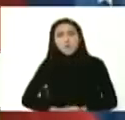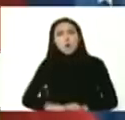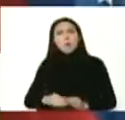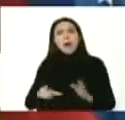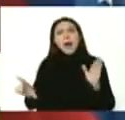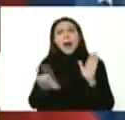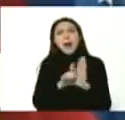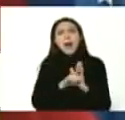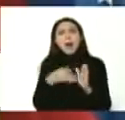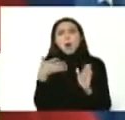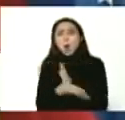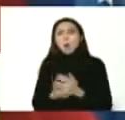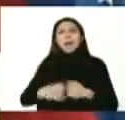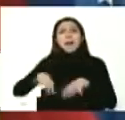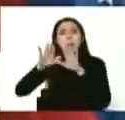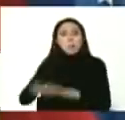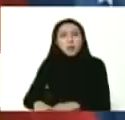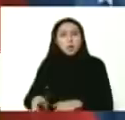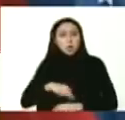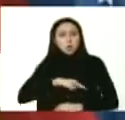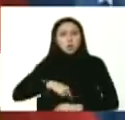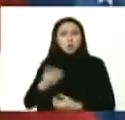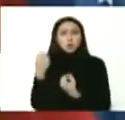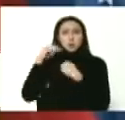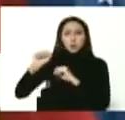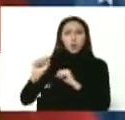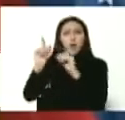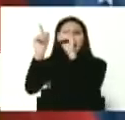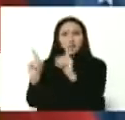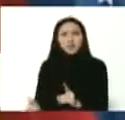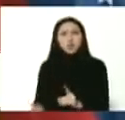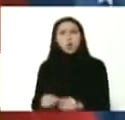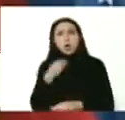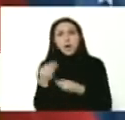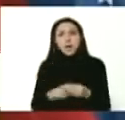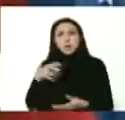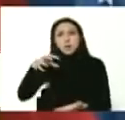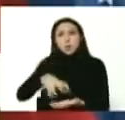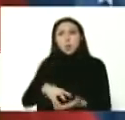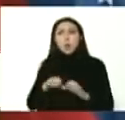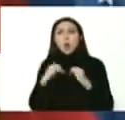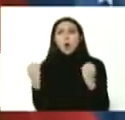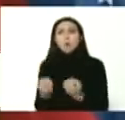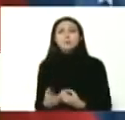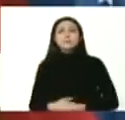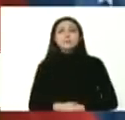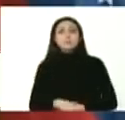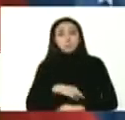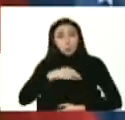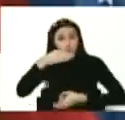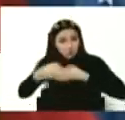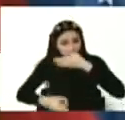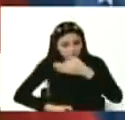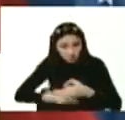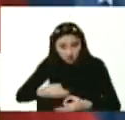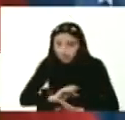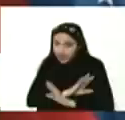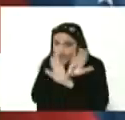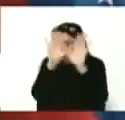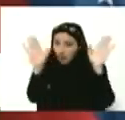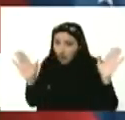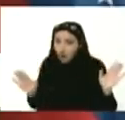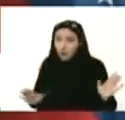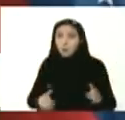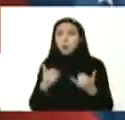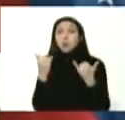efecto suspensivo, es decir, nos opusimos a esa decisión del tribunal. Voy a explicar eso con detalle, solamente ahora estamos haciendo